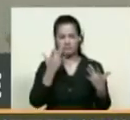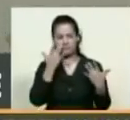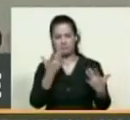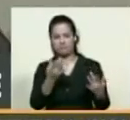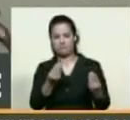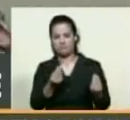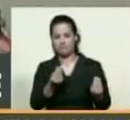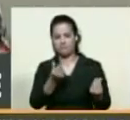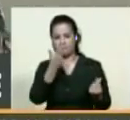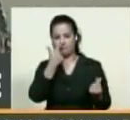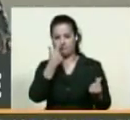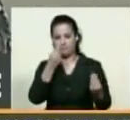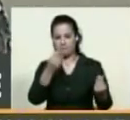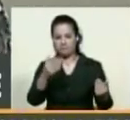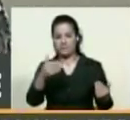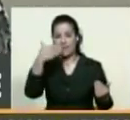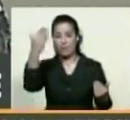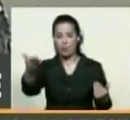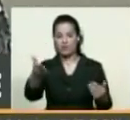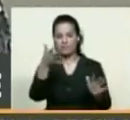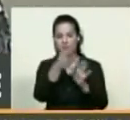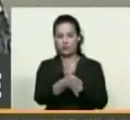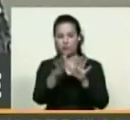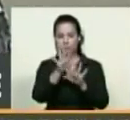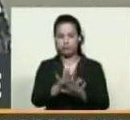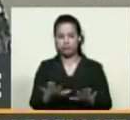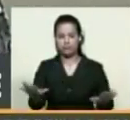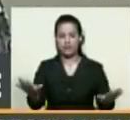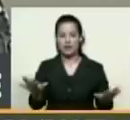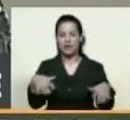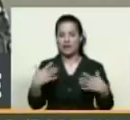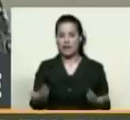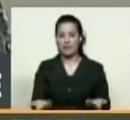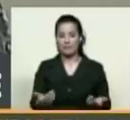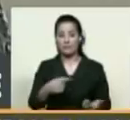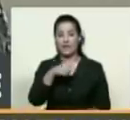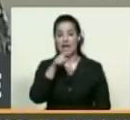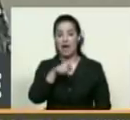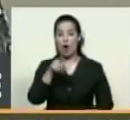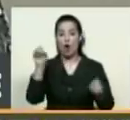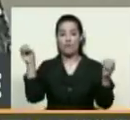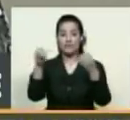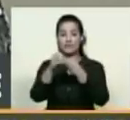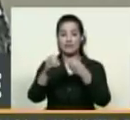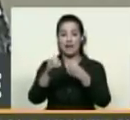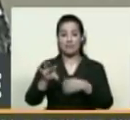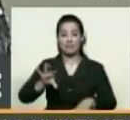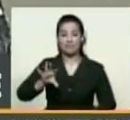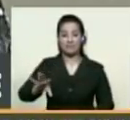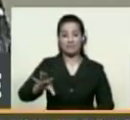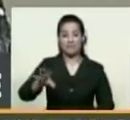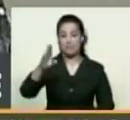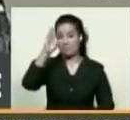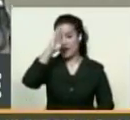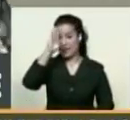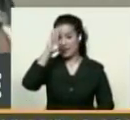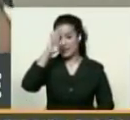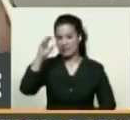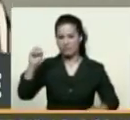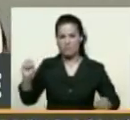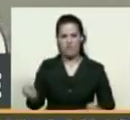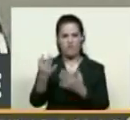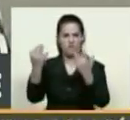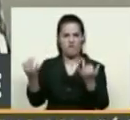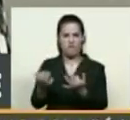lo que vendría posteriormente, como fue la quema de la oficina regional del Estado Barinas, en donde